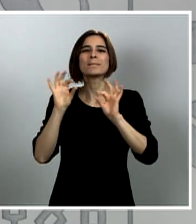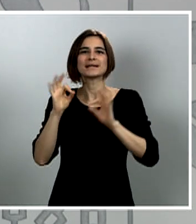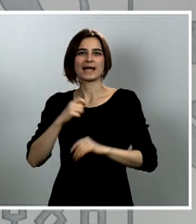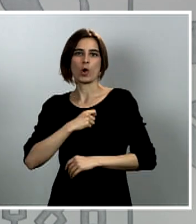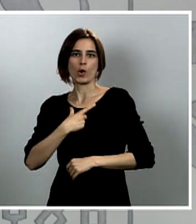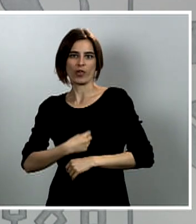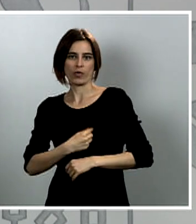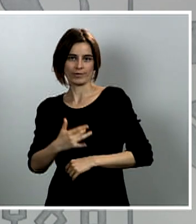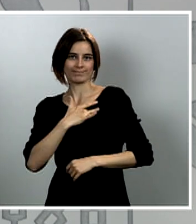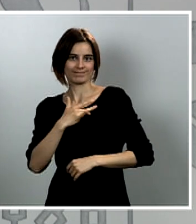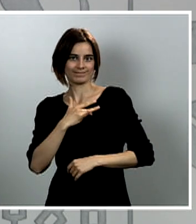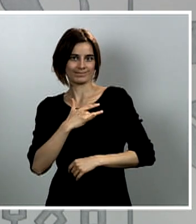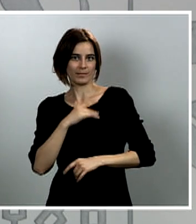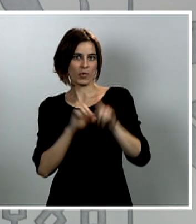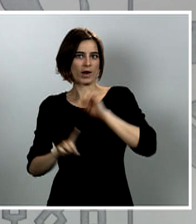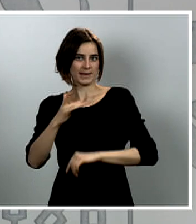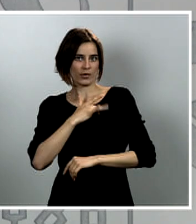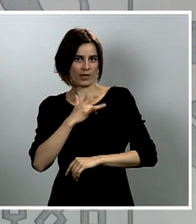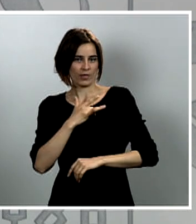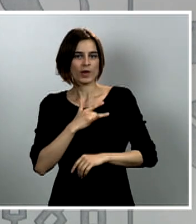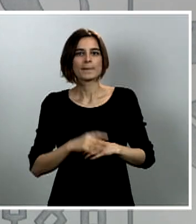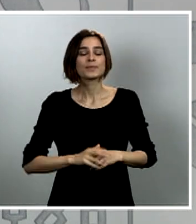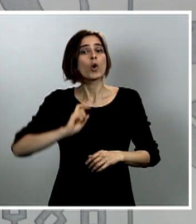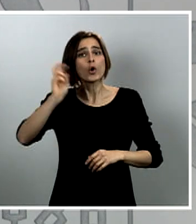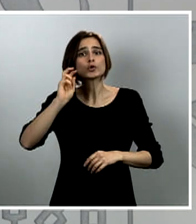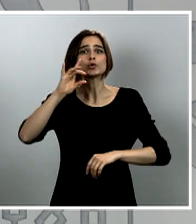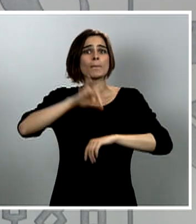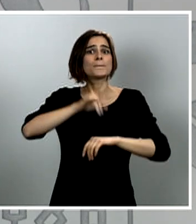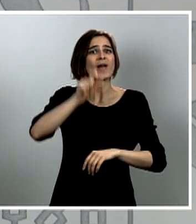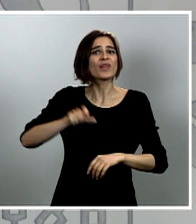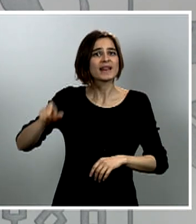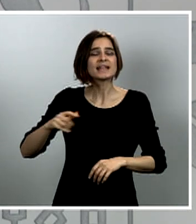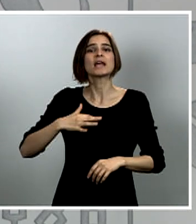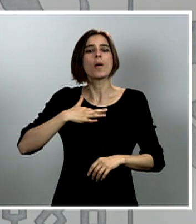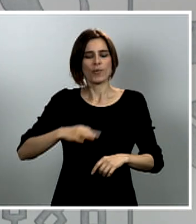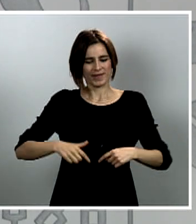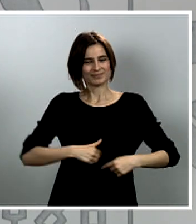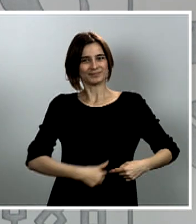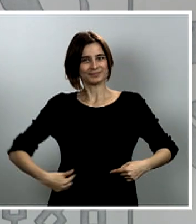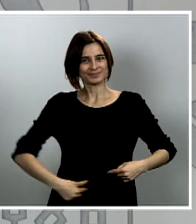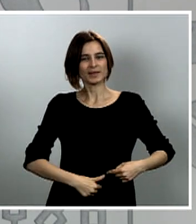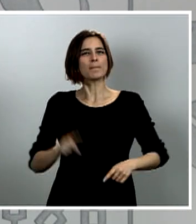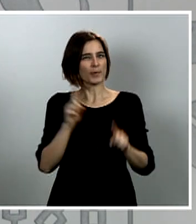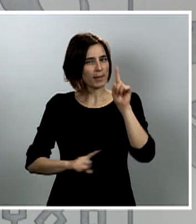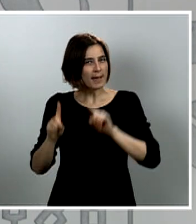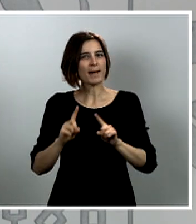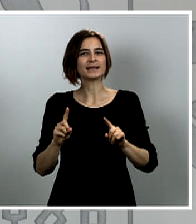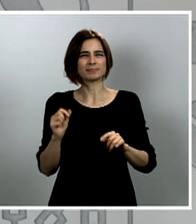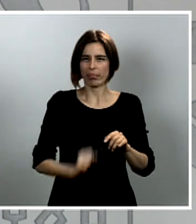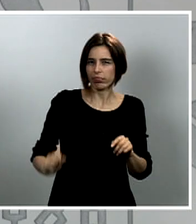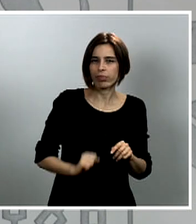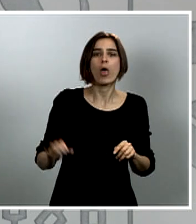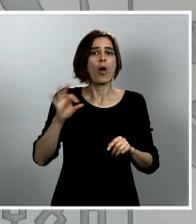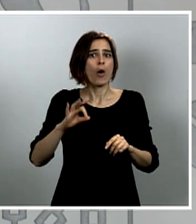cardiopatías. Sabemos que otros pacientes incluso pueden llegar a tener problemas en el sistema digestivo o en el sistema urinario.